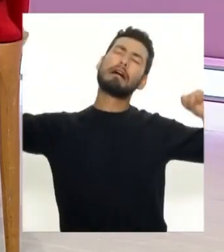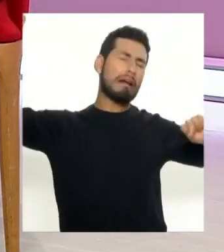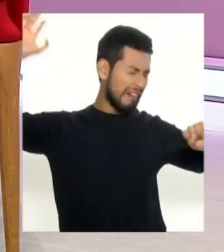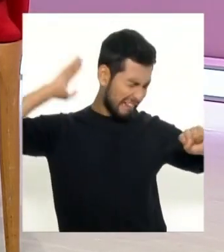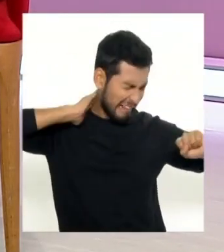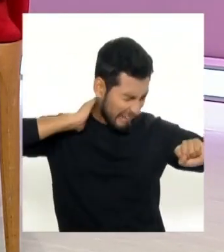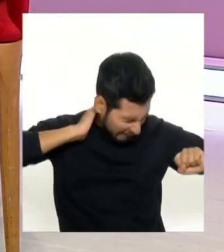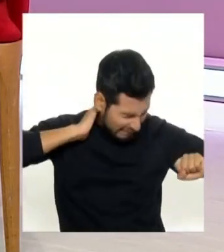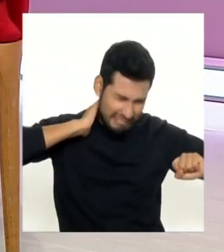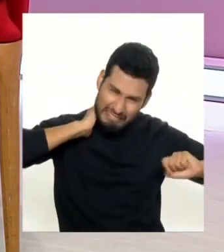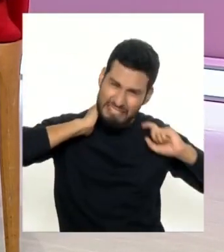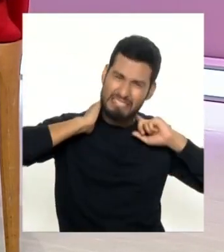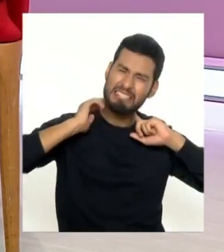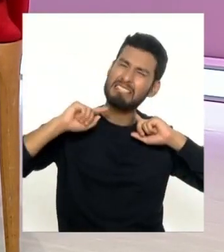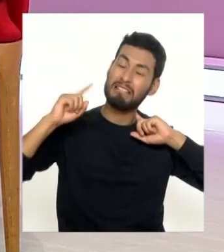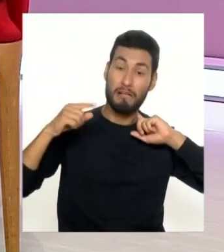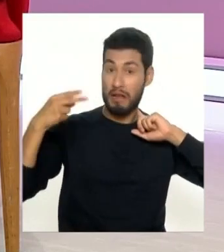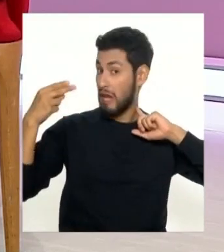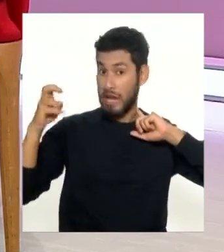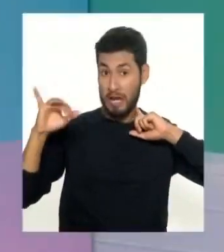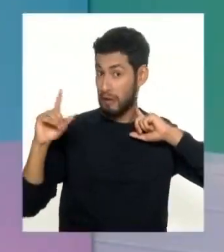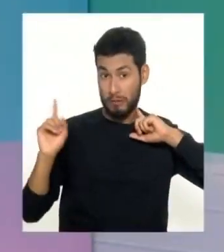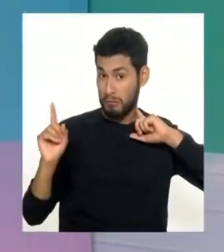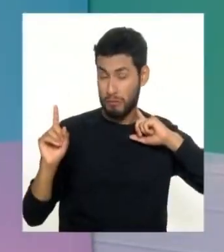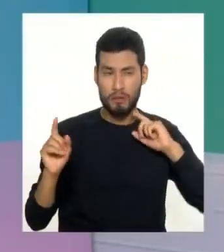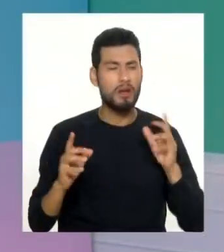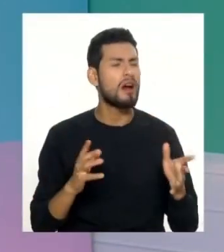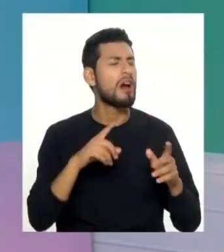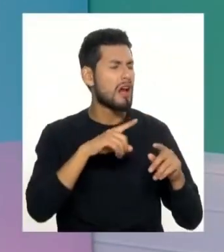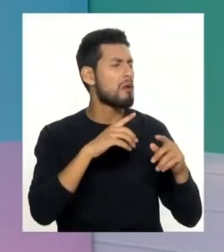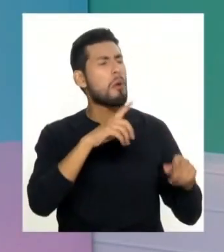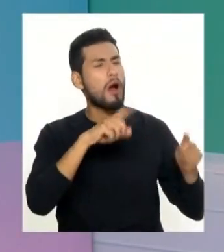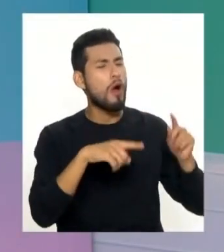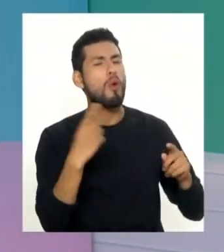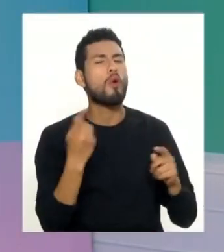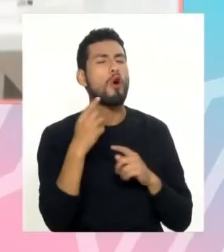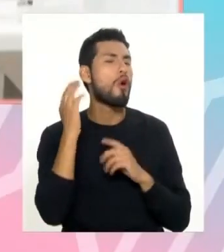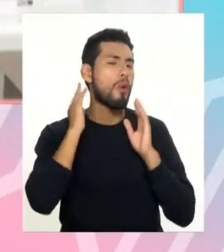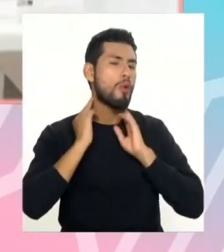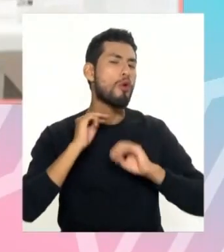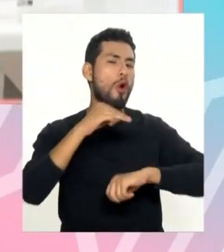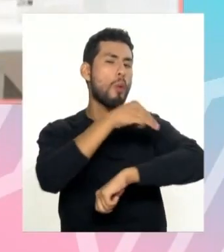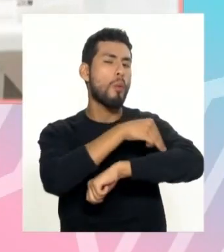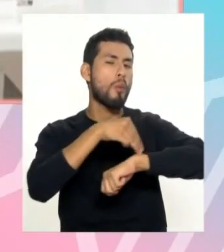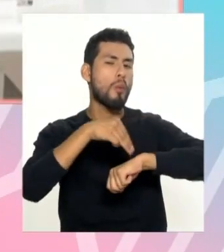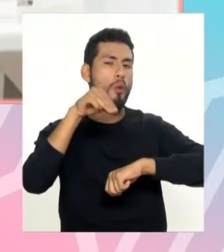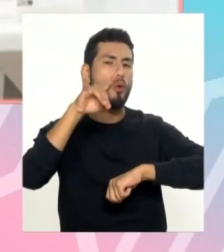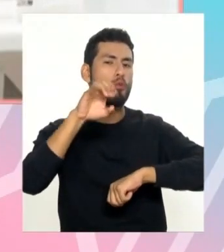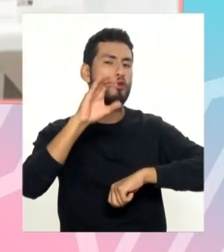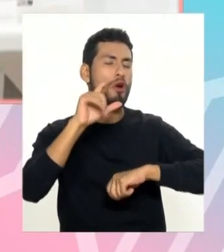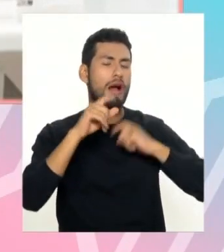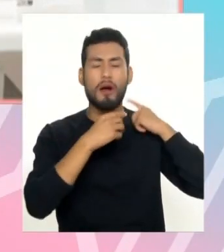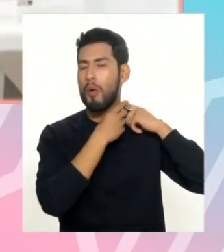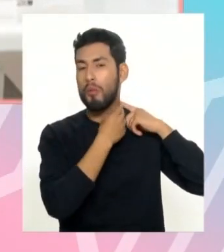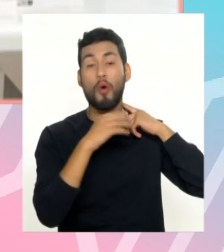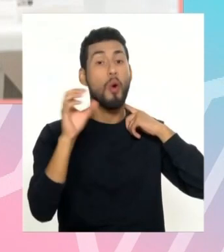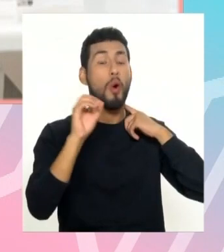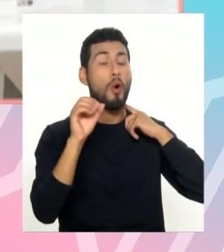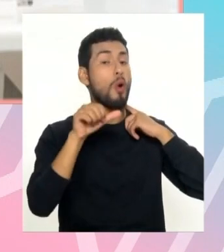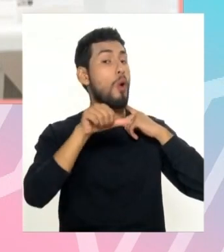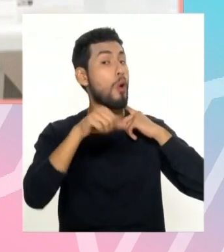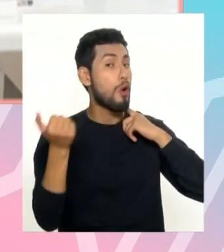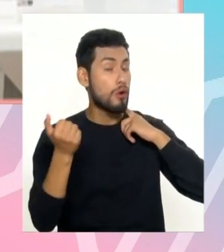no necesariamente estamos hablando de hernia, ¿no? Exacto. Muchas veces es un problema solamente muscular o a veces es problema de otro origen.